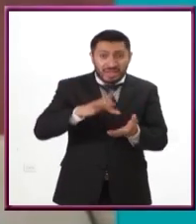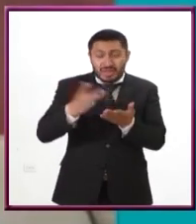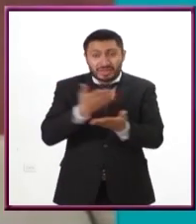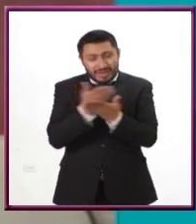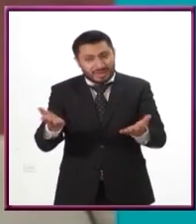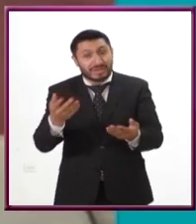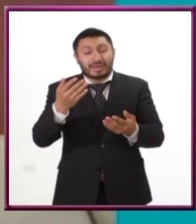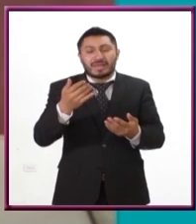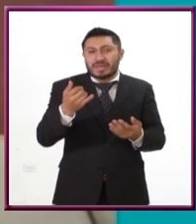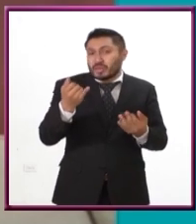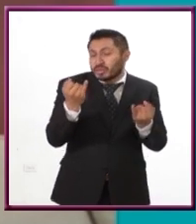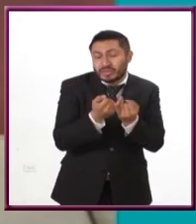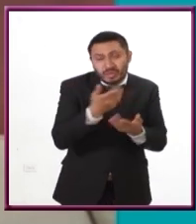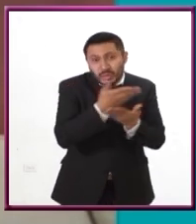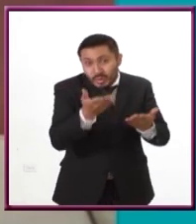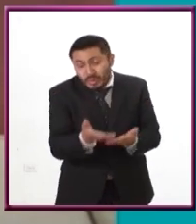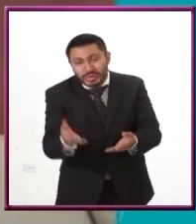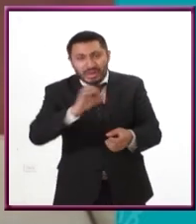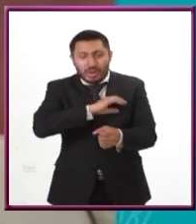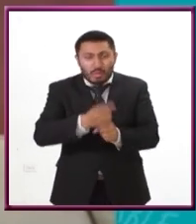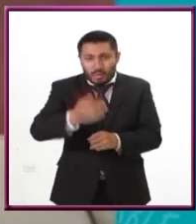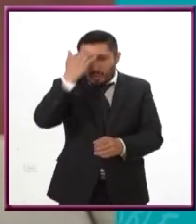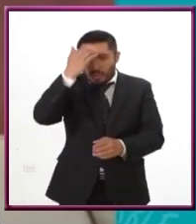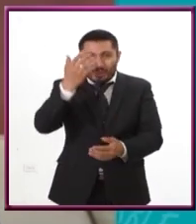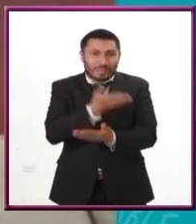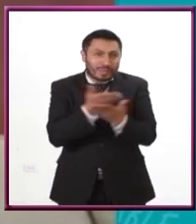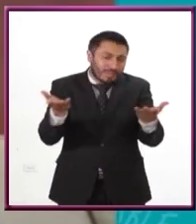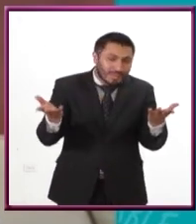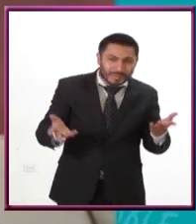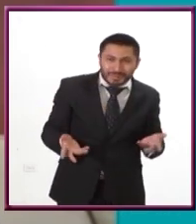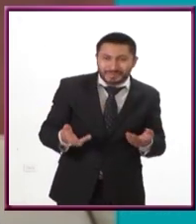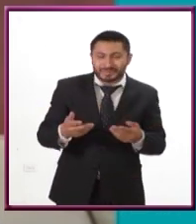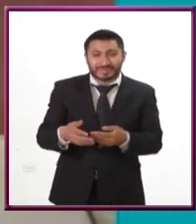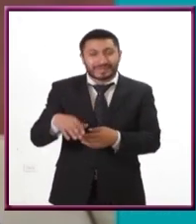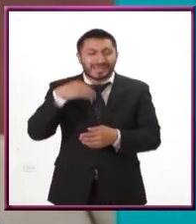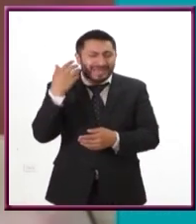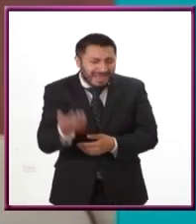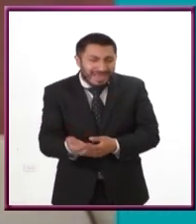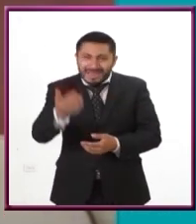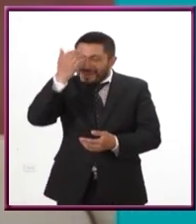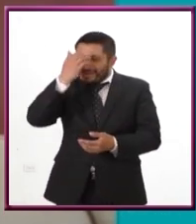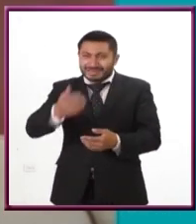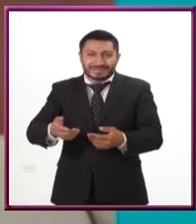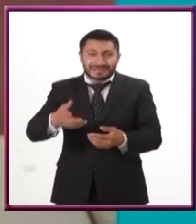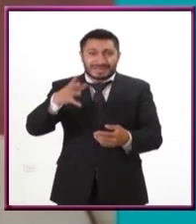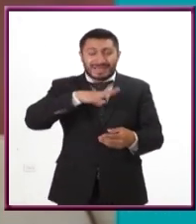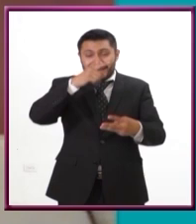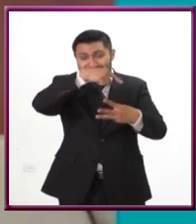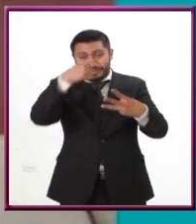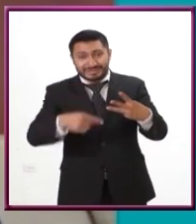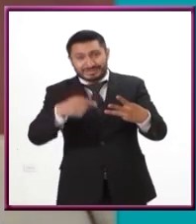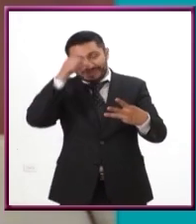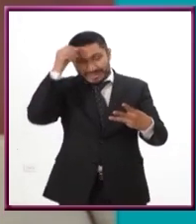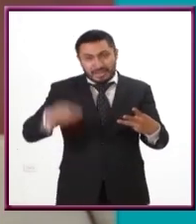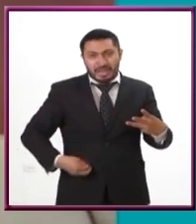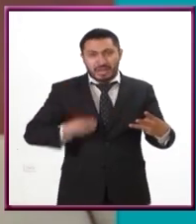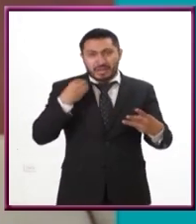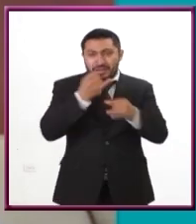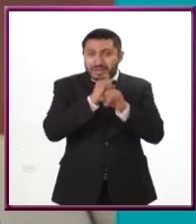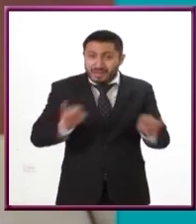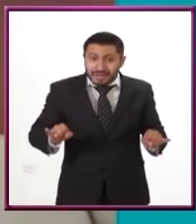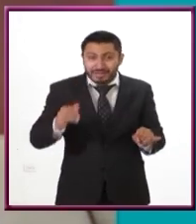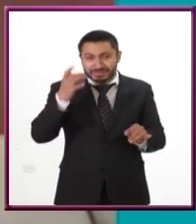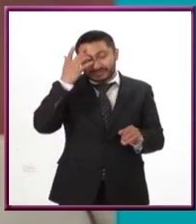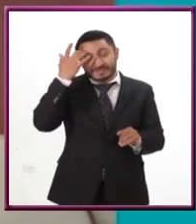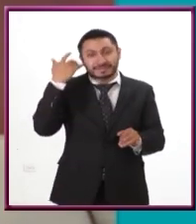pues gracias a ellos también a ustedes tuve la oportunidad de conocerlos. Si ustedes quieren pues conocer, ahí tienen tres programas: es